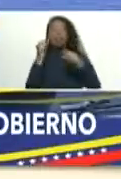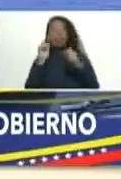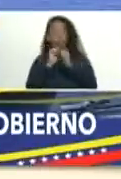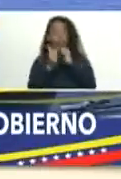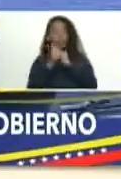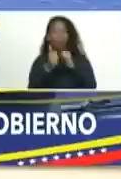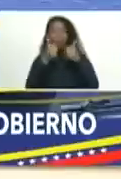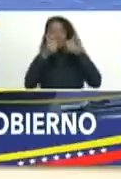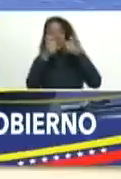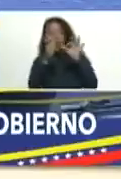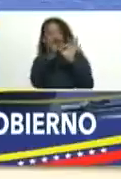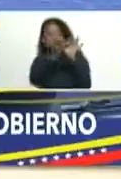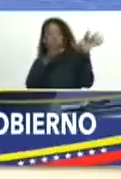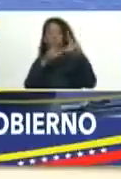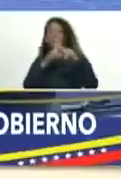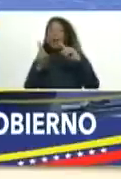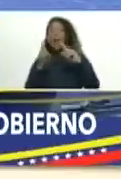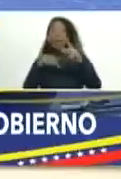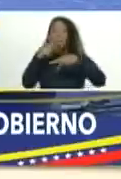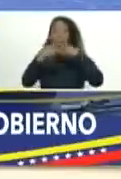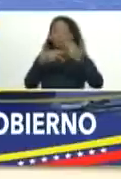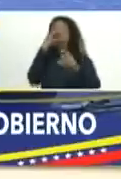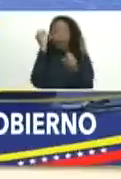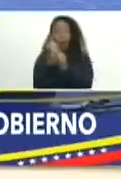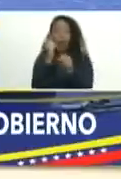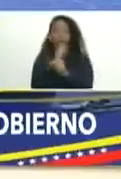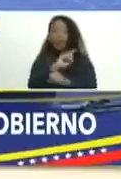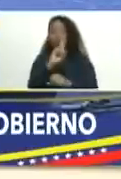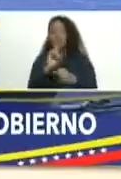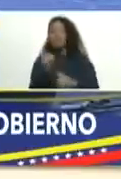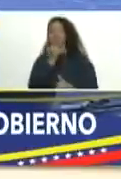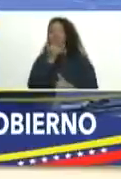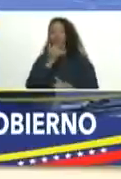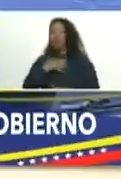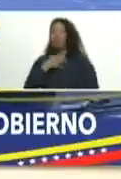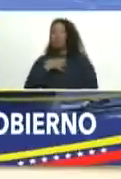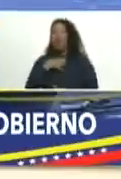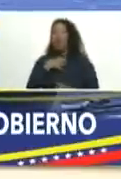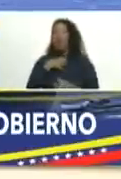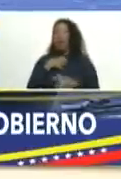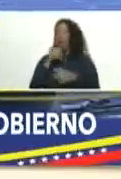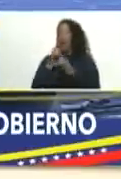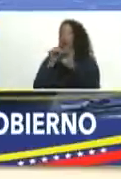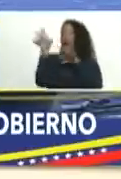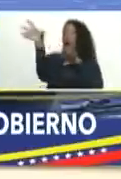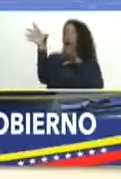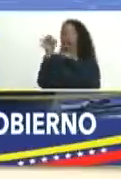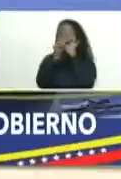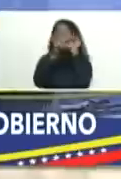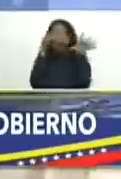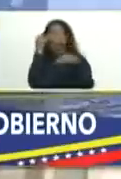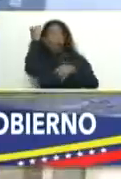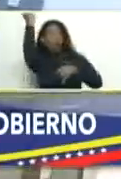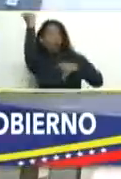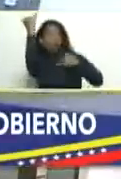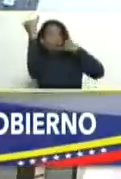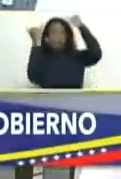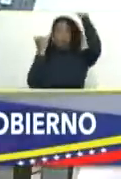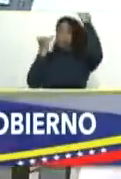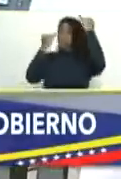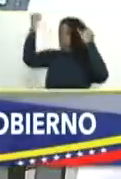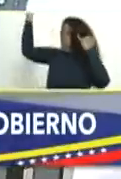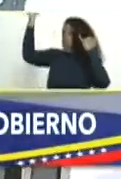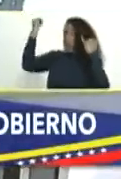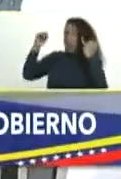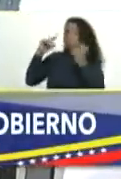en política no. Y gobernando menos. ¿Ah? Saco una flecha, invento una broma hoy, saco una flecha, invento